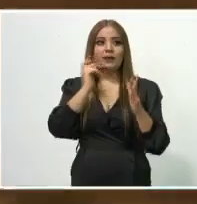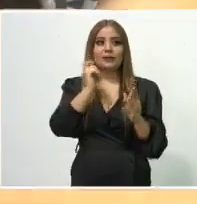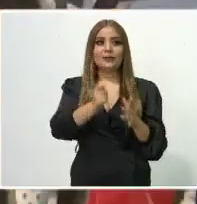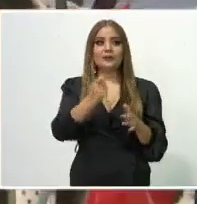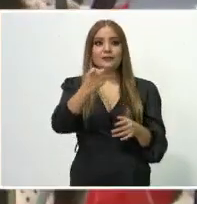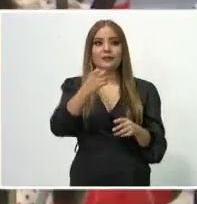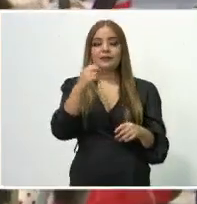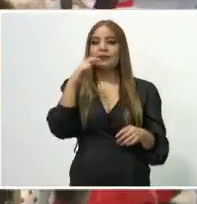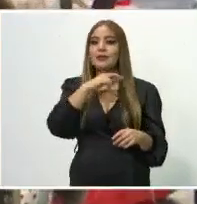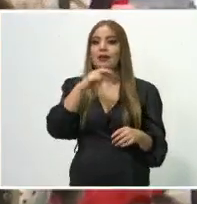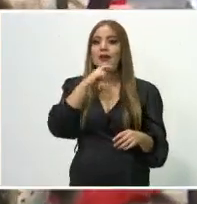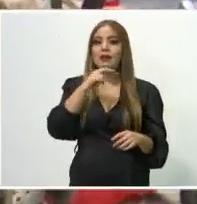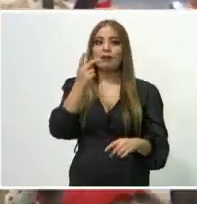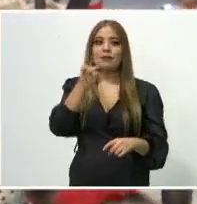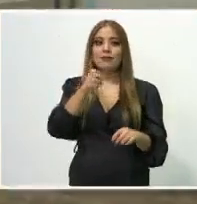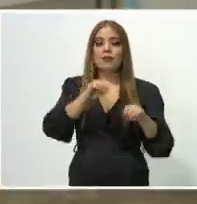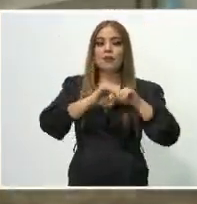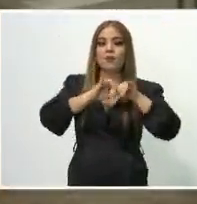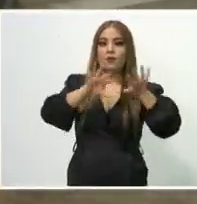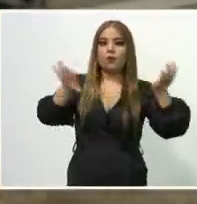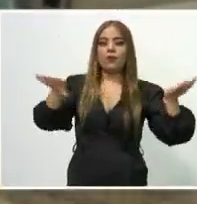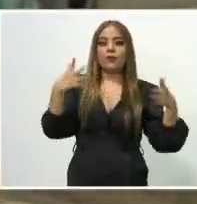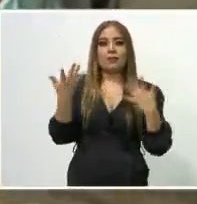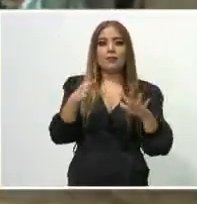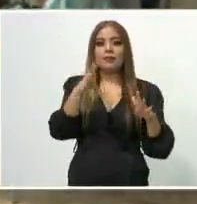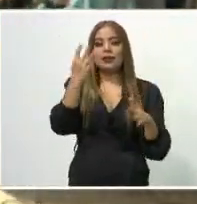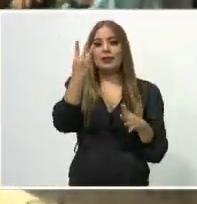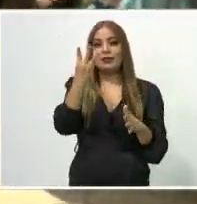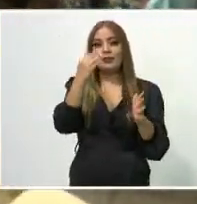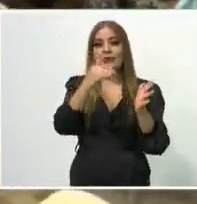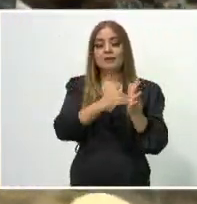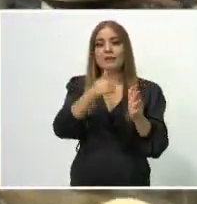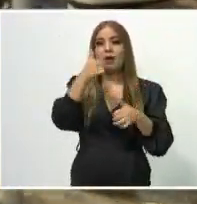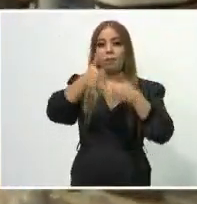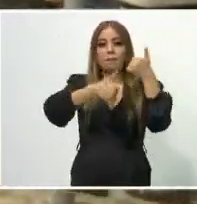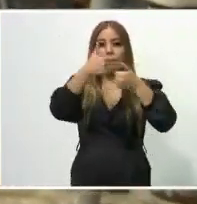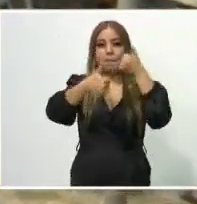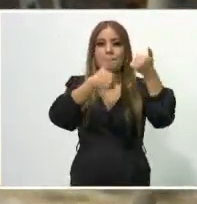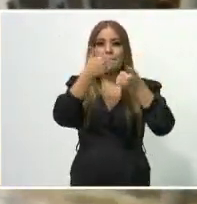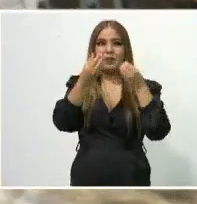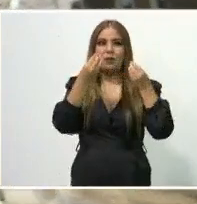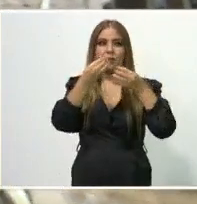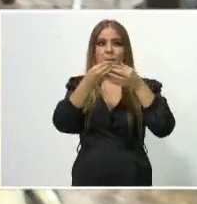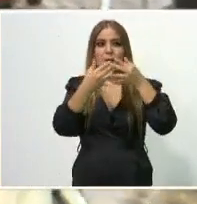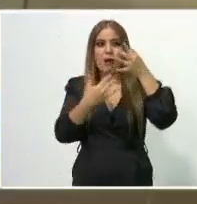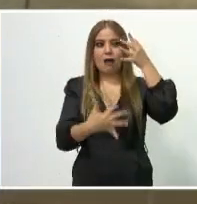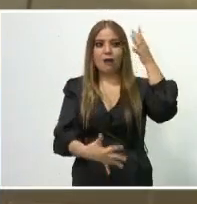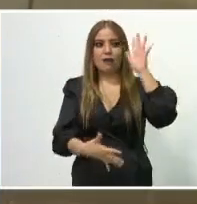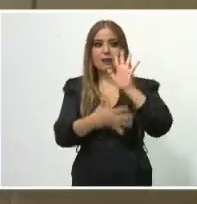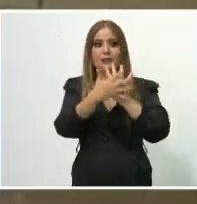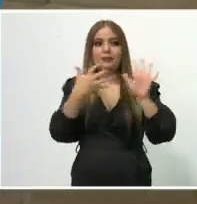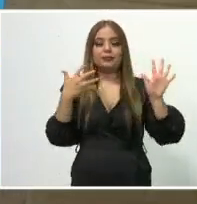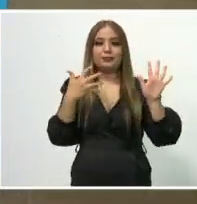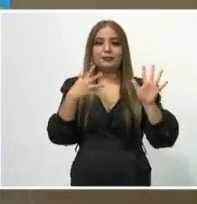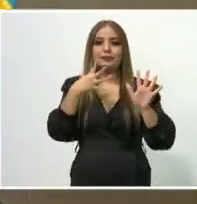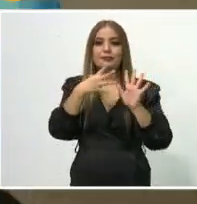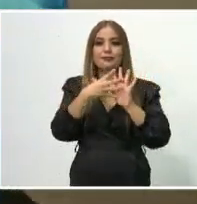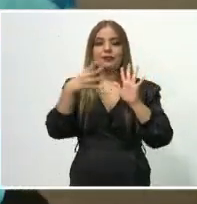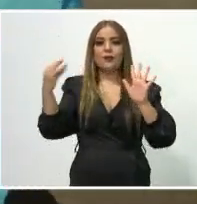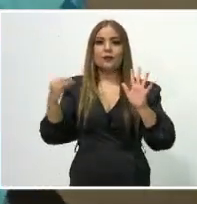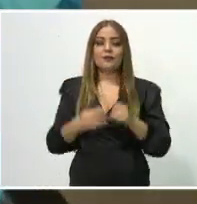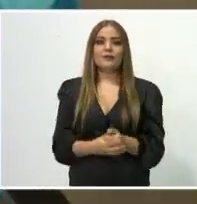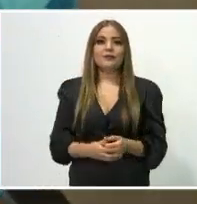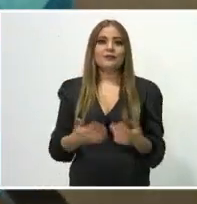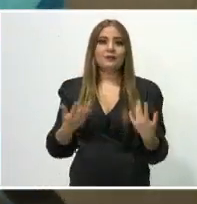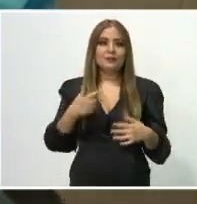los pocos minutos la publicación alcanzó los 3,000 likes y miles de comentarios y compartidas. Es